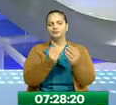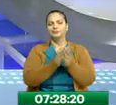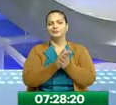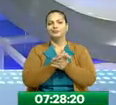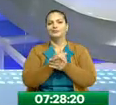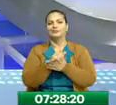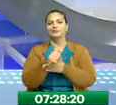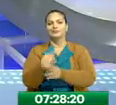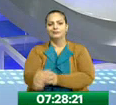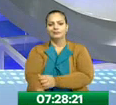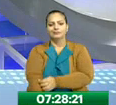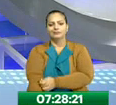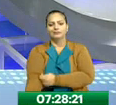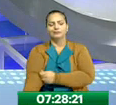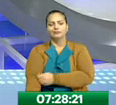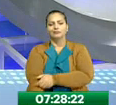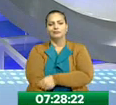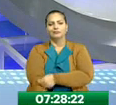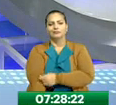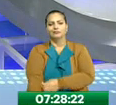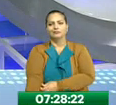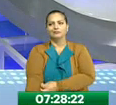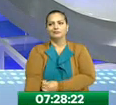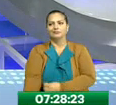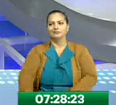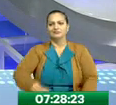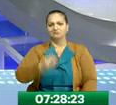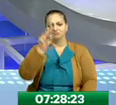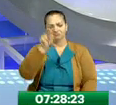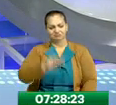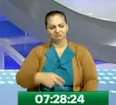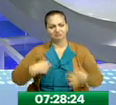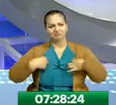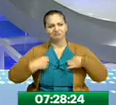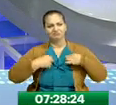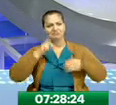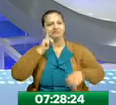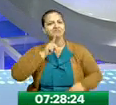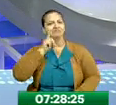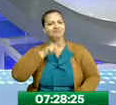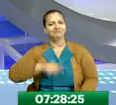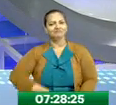te encuentras y qué nos reportas? Hoy es el hombre de negro.